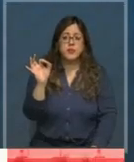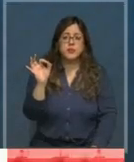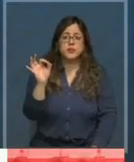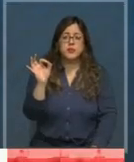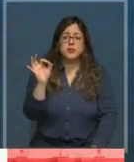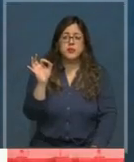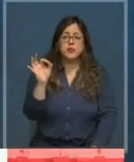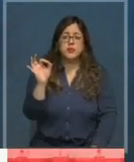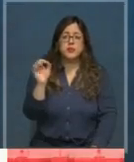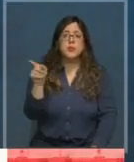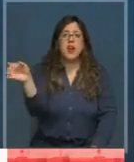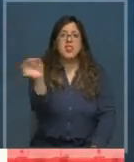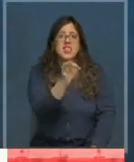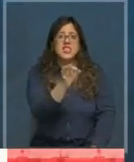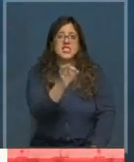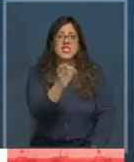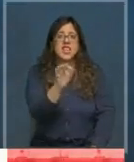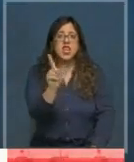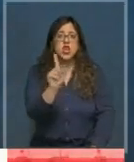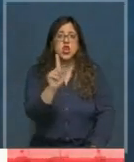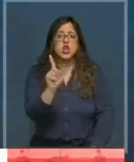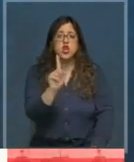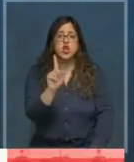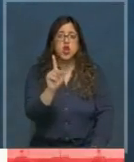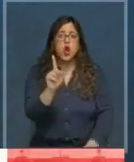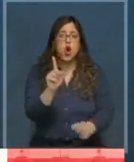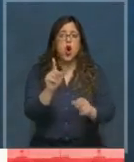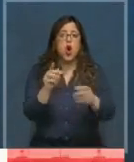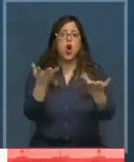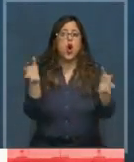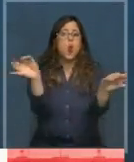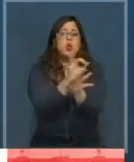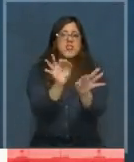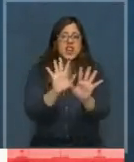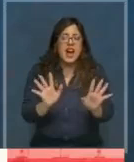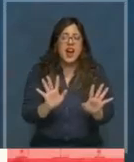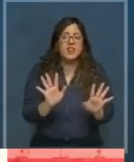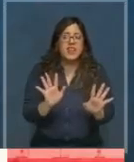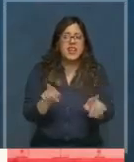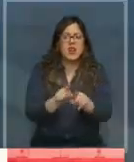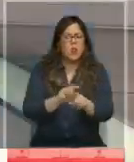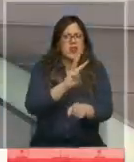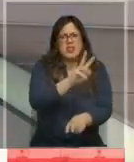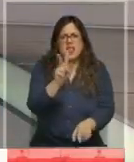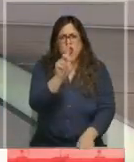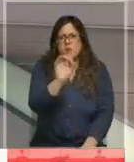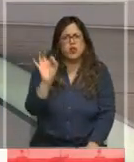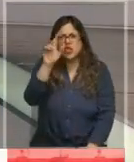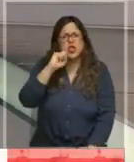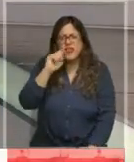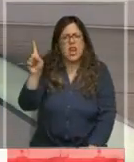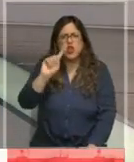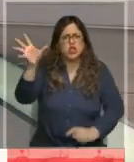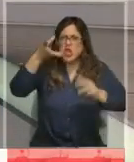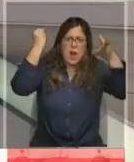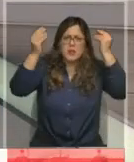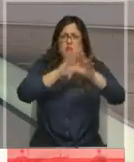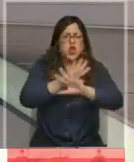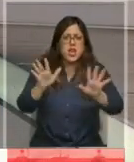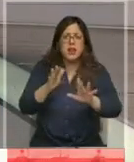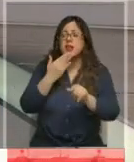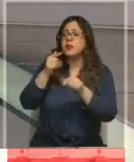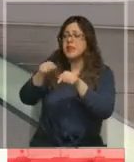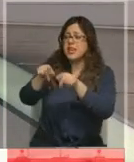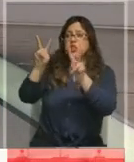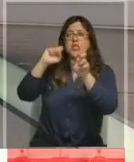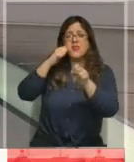porque dice injustificable 43, pero el 32 sigue siendo alto, es decir, sí, no se ha aprendido nada. No, y sobre todo porque eso te merma la